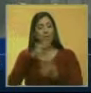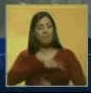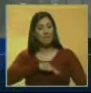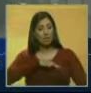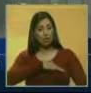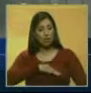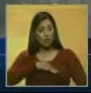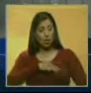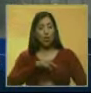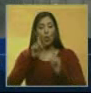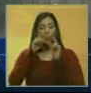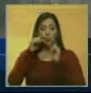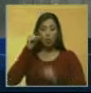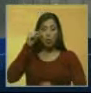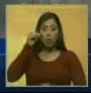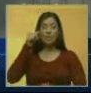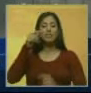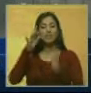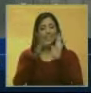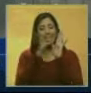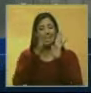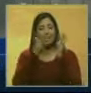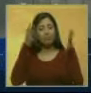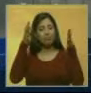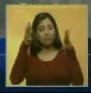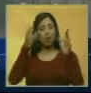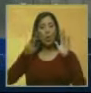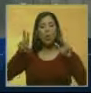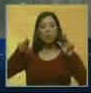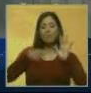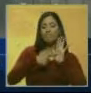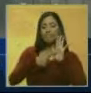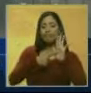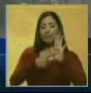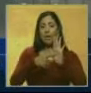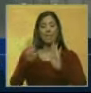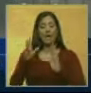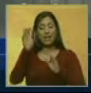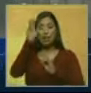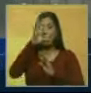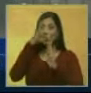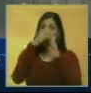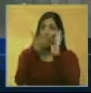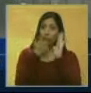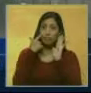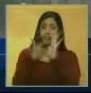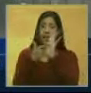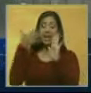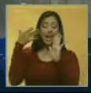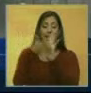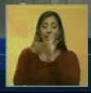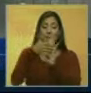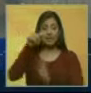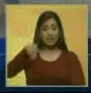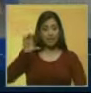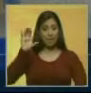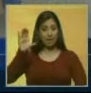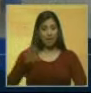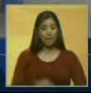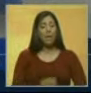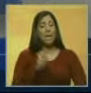Robinson Digital un instrumento para exponerse, para expresarse y mostrarle al mundo lo que está sucediendo en nuestro